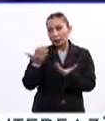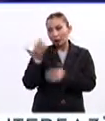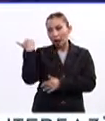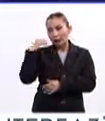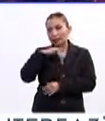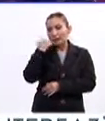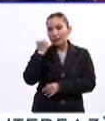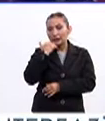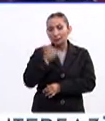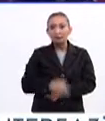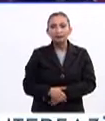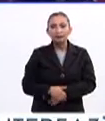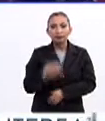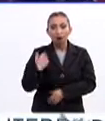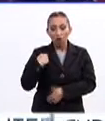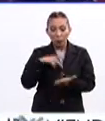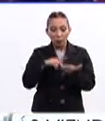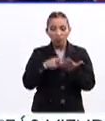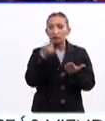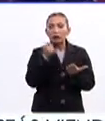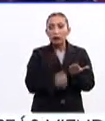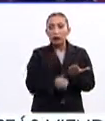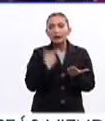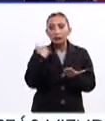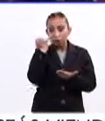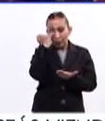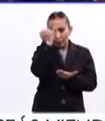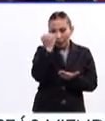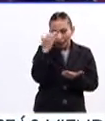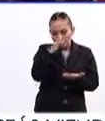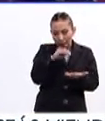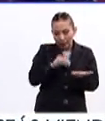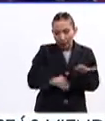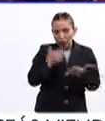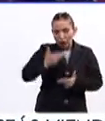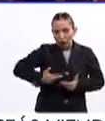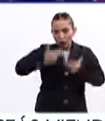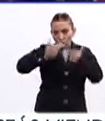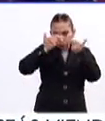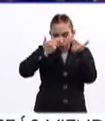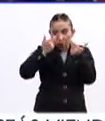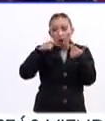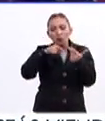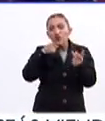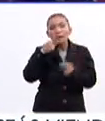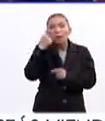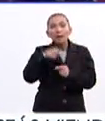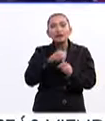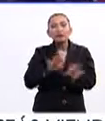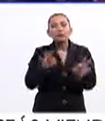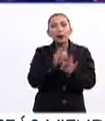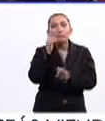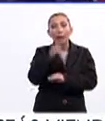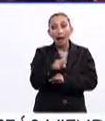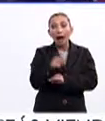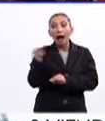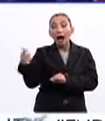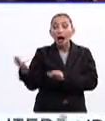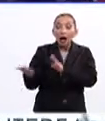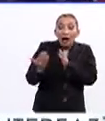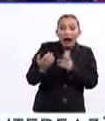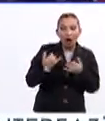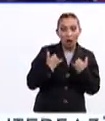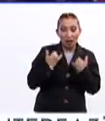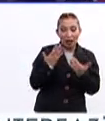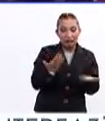realizó en Alemania. Nuestro proyecto consiste en una iniciativa de emprendimiento cuyo objetivo principal es acercar a